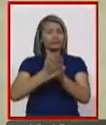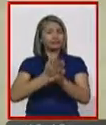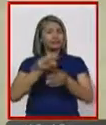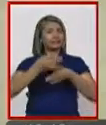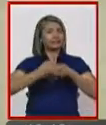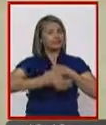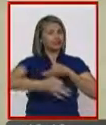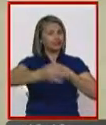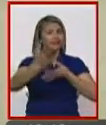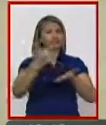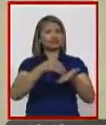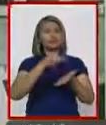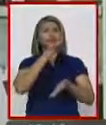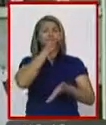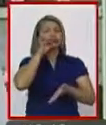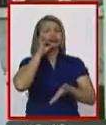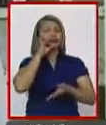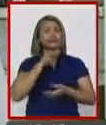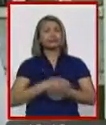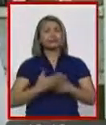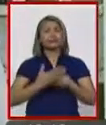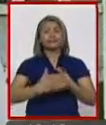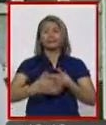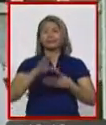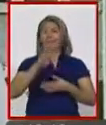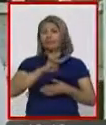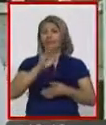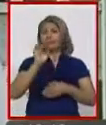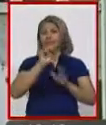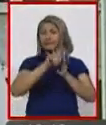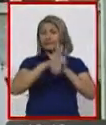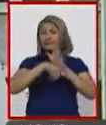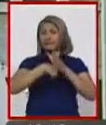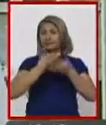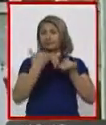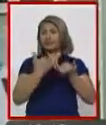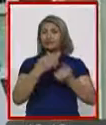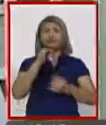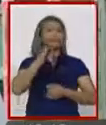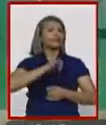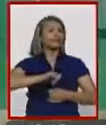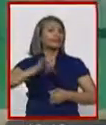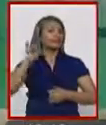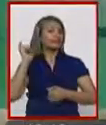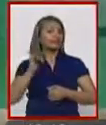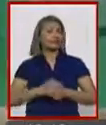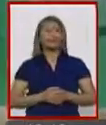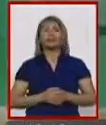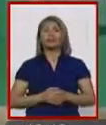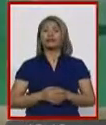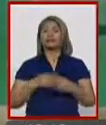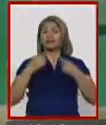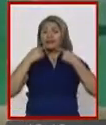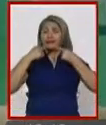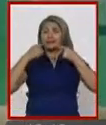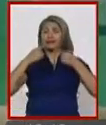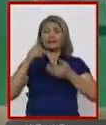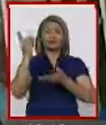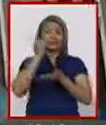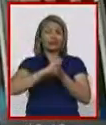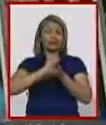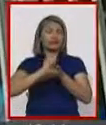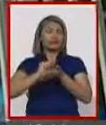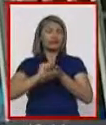paro indefinido y huelga de hambre a partir de las 48 horas que están corriendo desde el día de ayer la medida fue anunciada por el